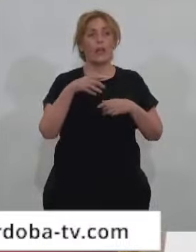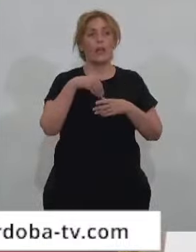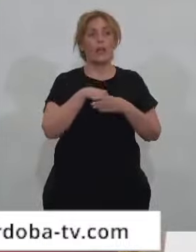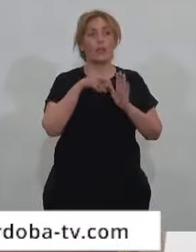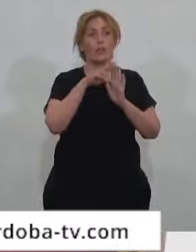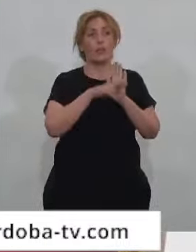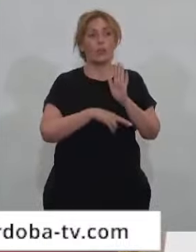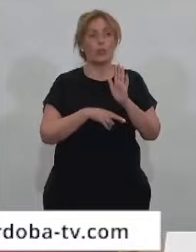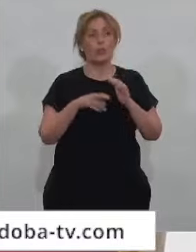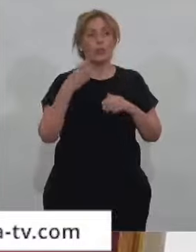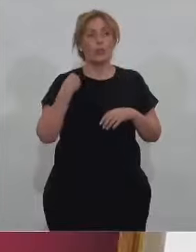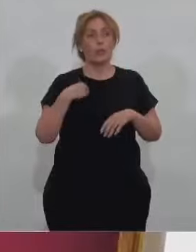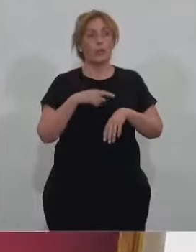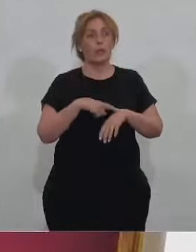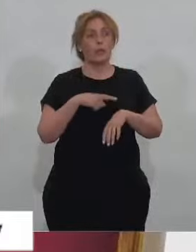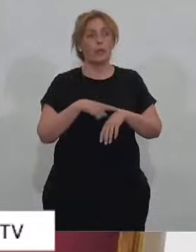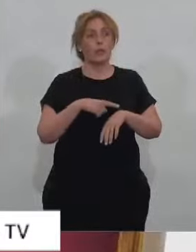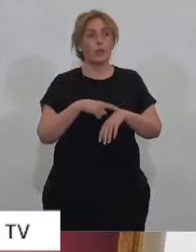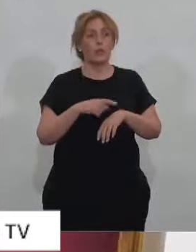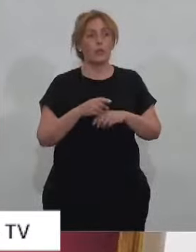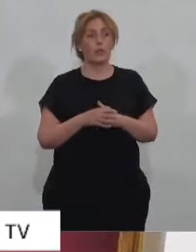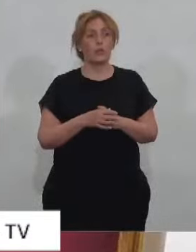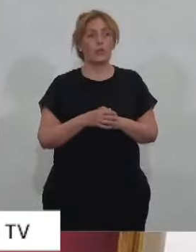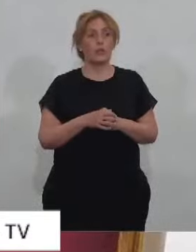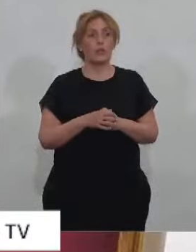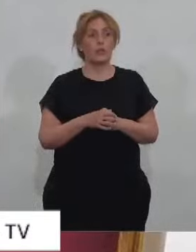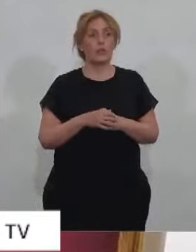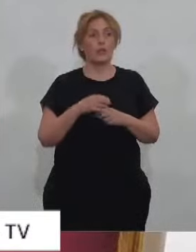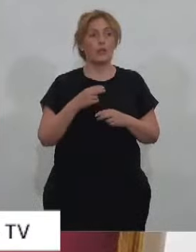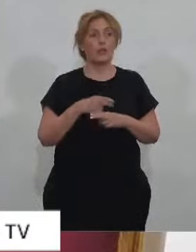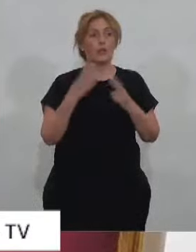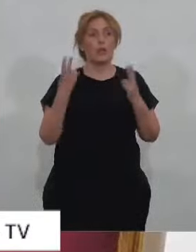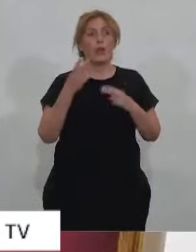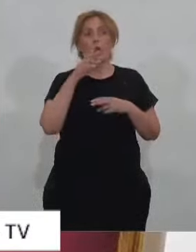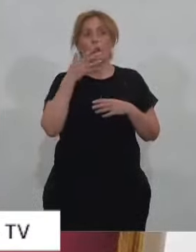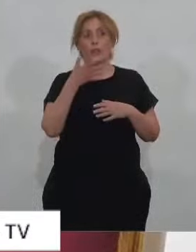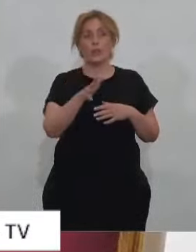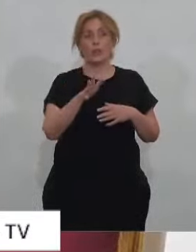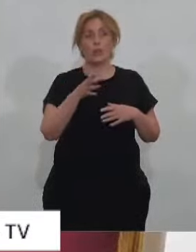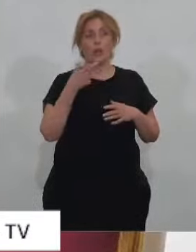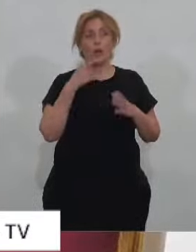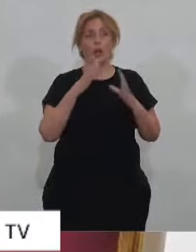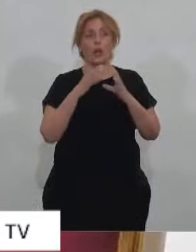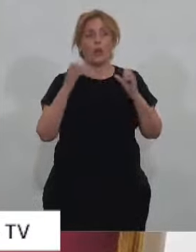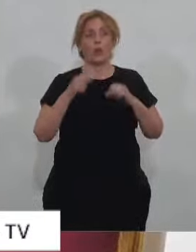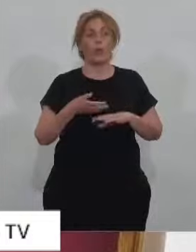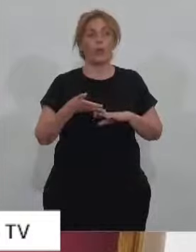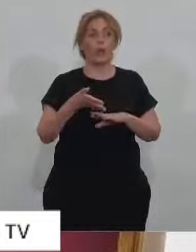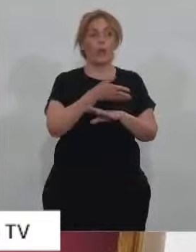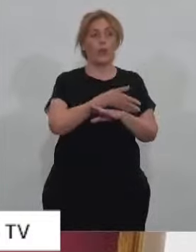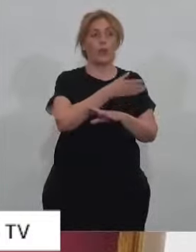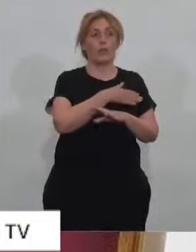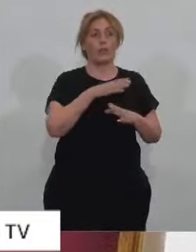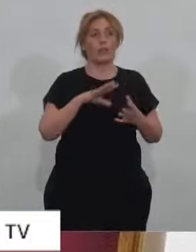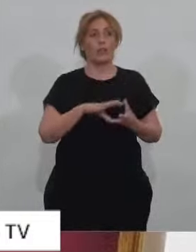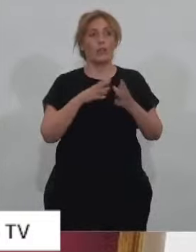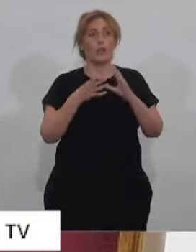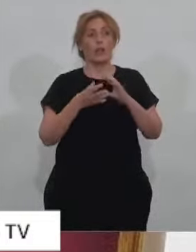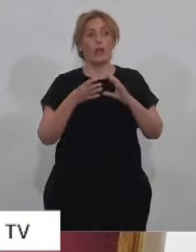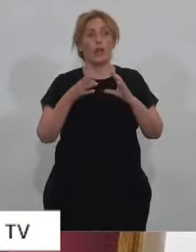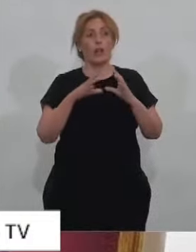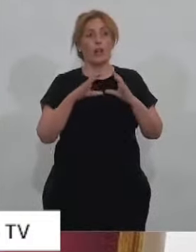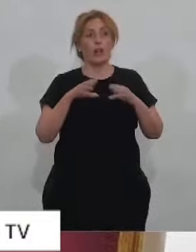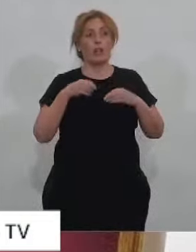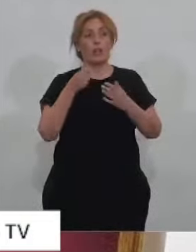información pública a efectos de alegaciones, el acuerdo que se había adoptado por el Pleno de la Diputación con fecha 17 de mayo de 2023, pues